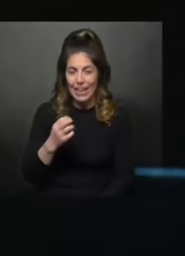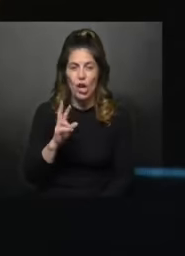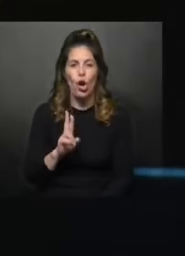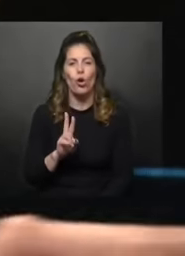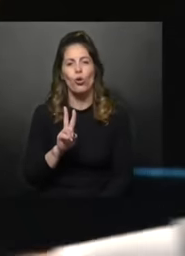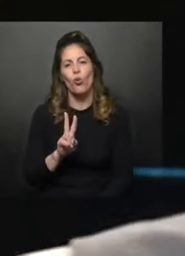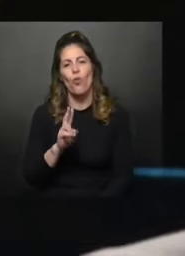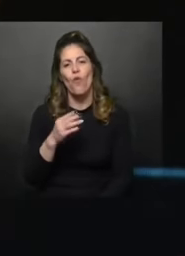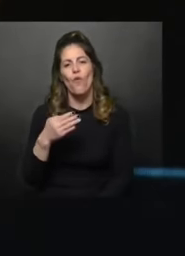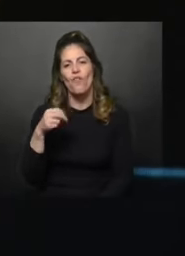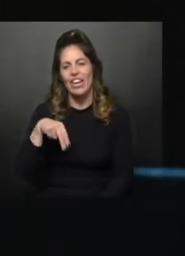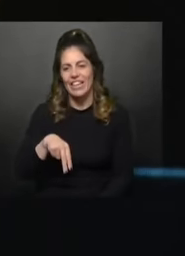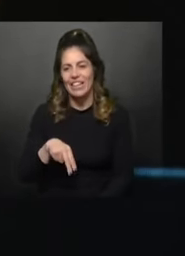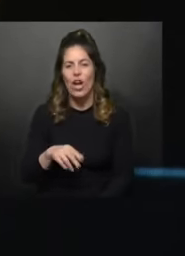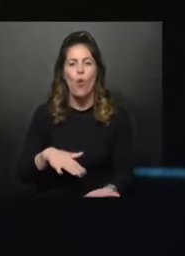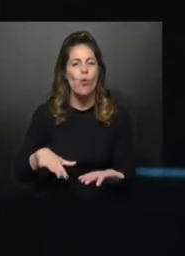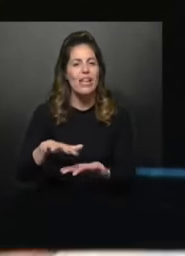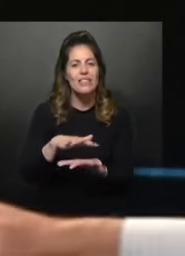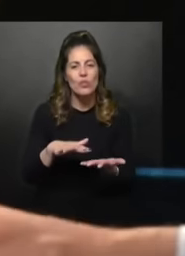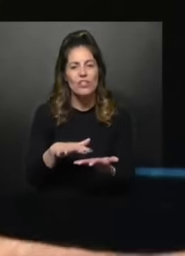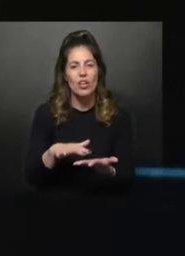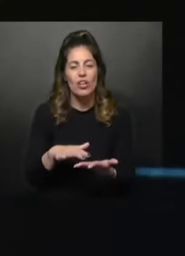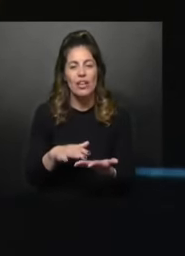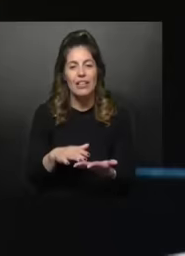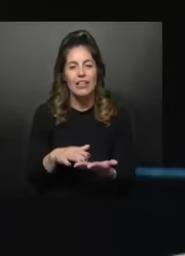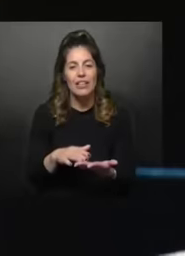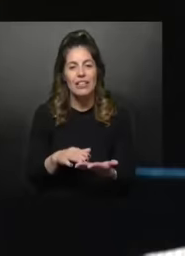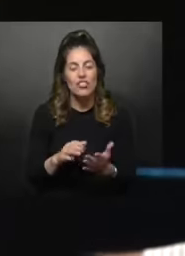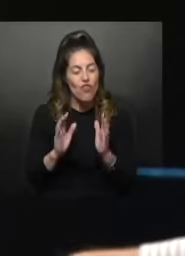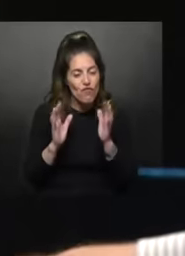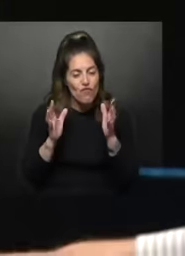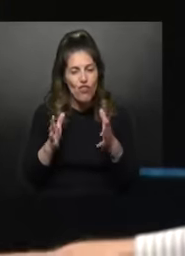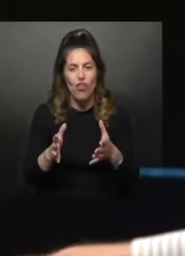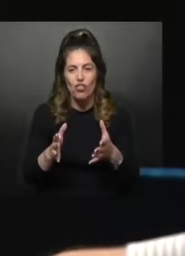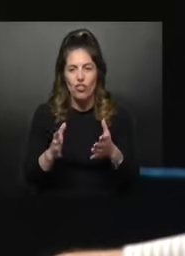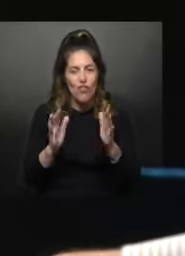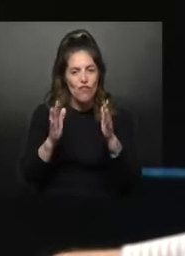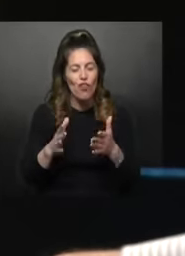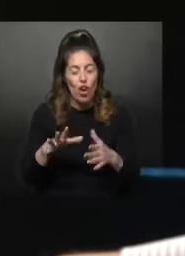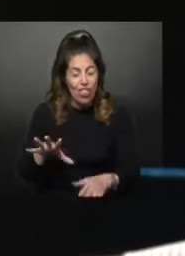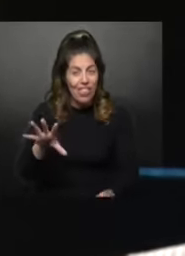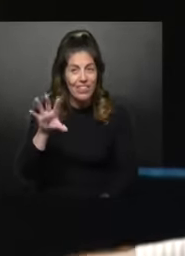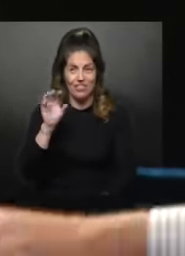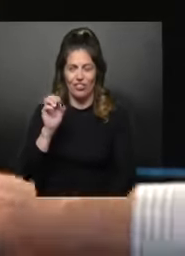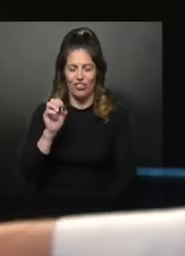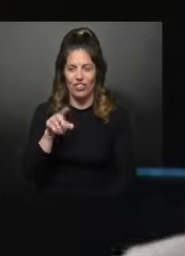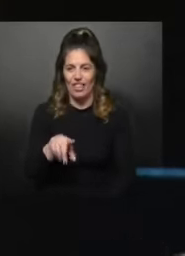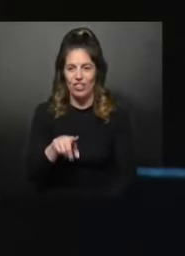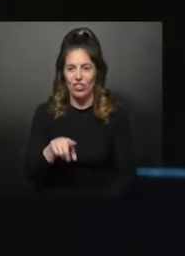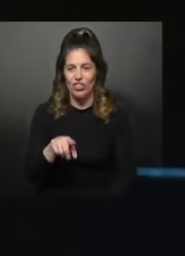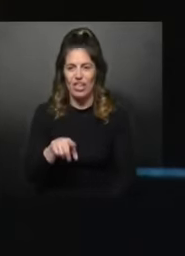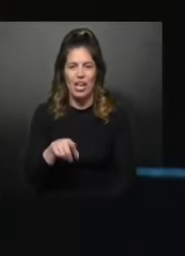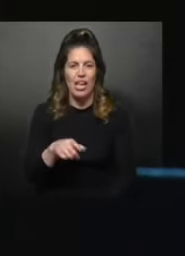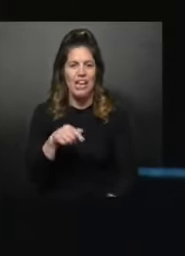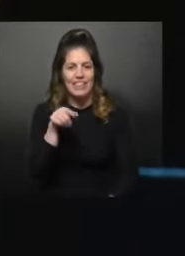una condición que tienen algunas personas, que son focos de atracción en donde